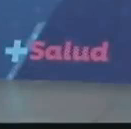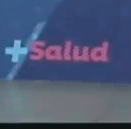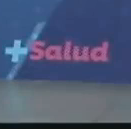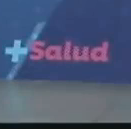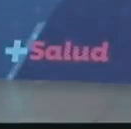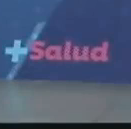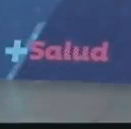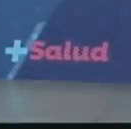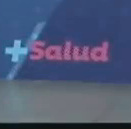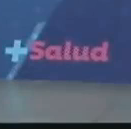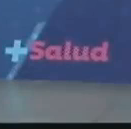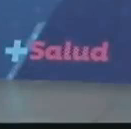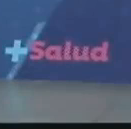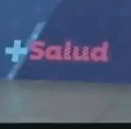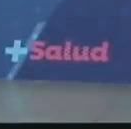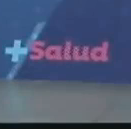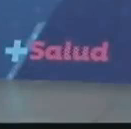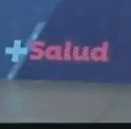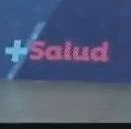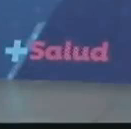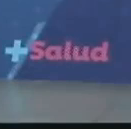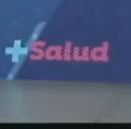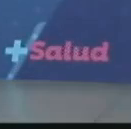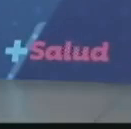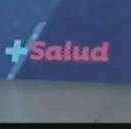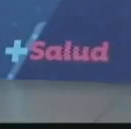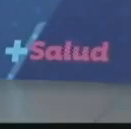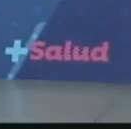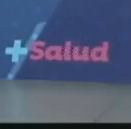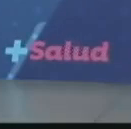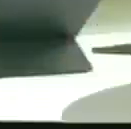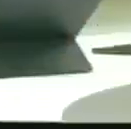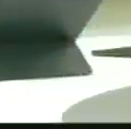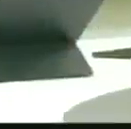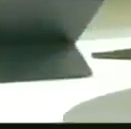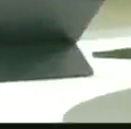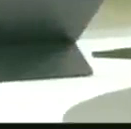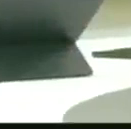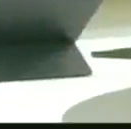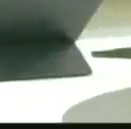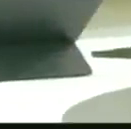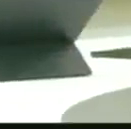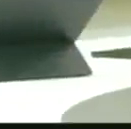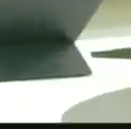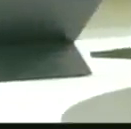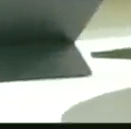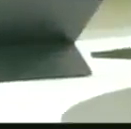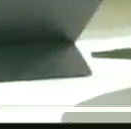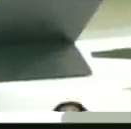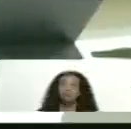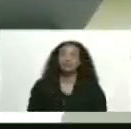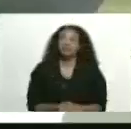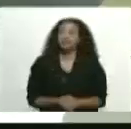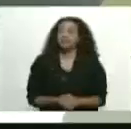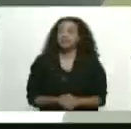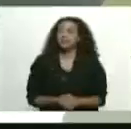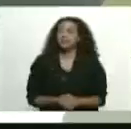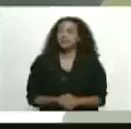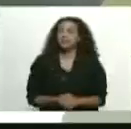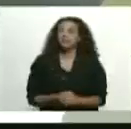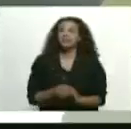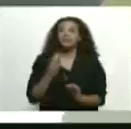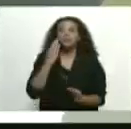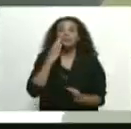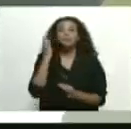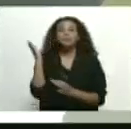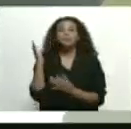la producción de arroz, productor de tecnología y el desarrollo del turismo.